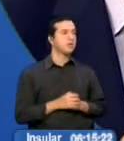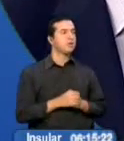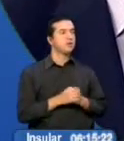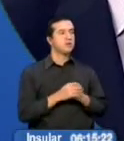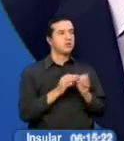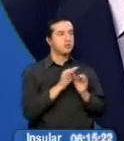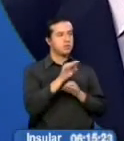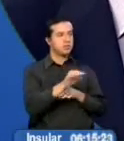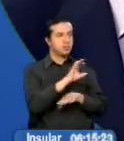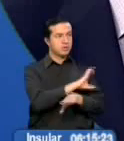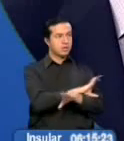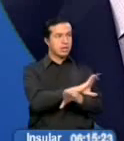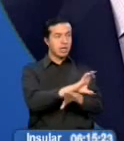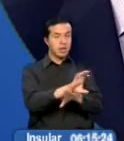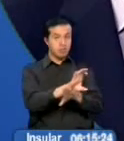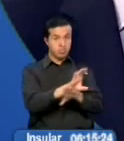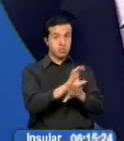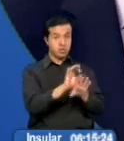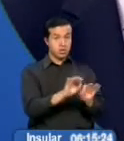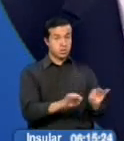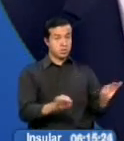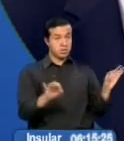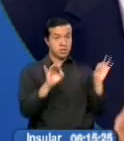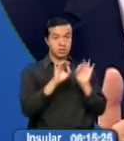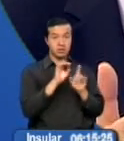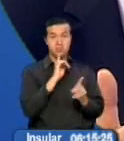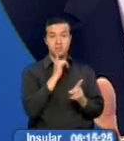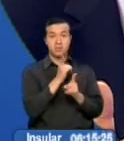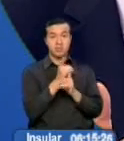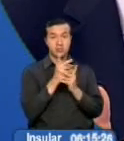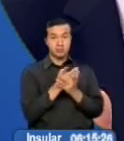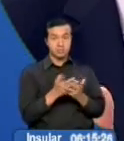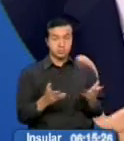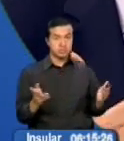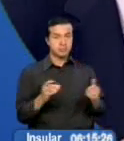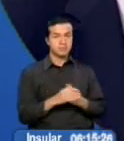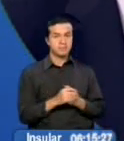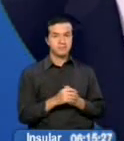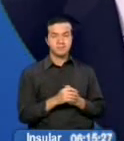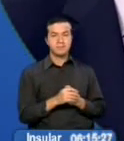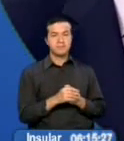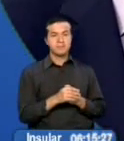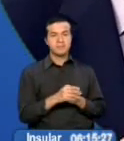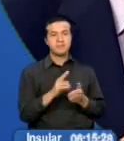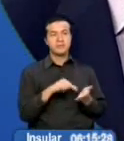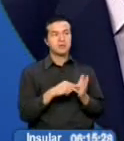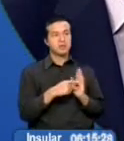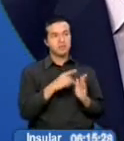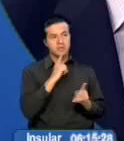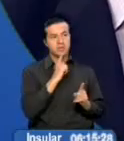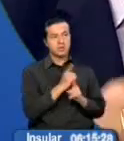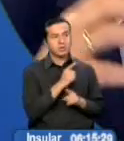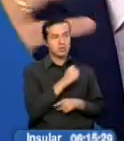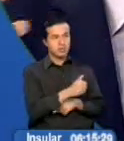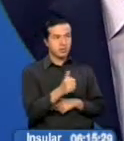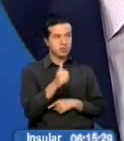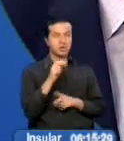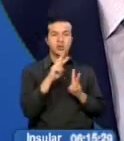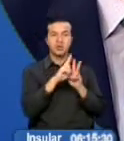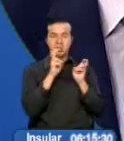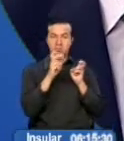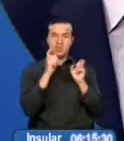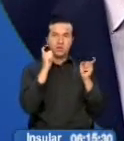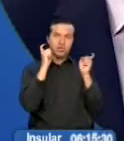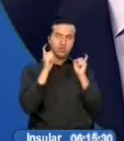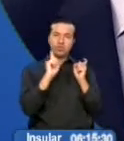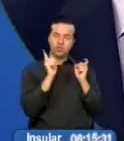lo rural va a ser importante para tener una instrumentación efectiva. No me refiero exclusivamente al marco